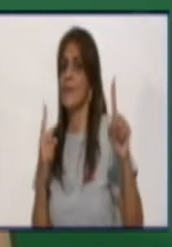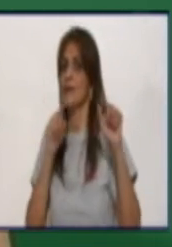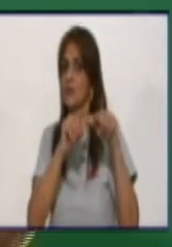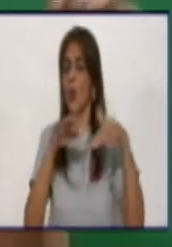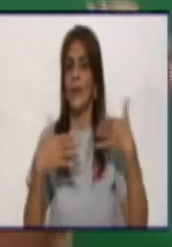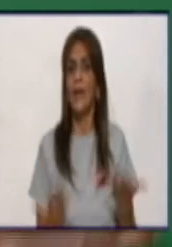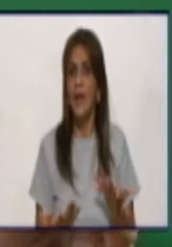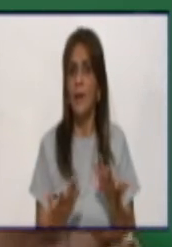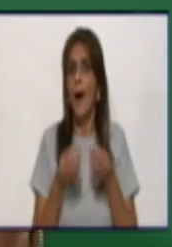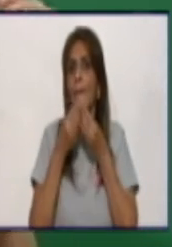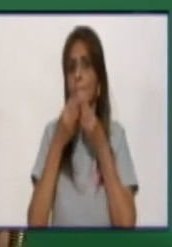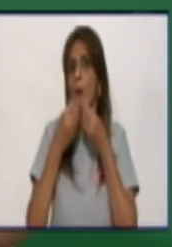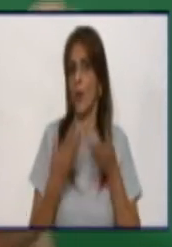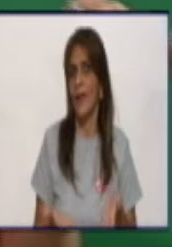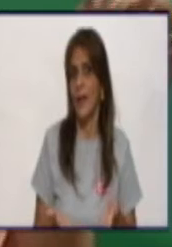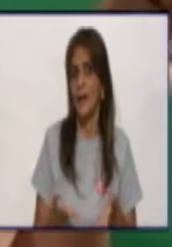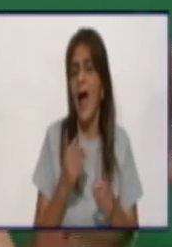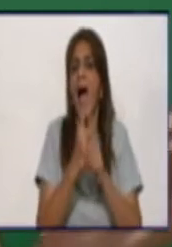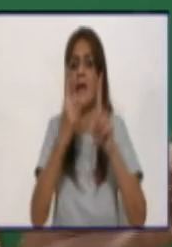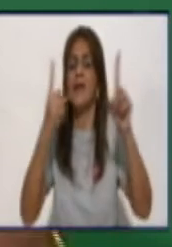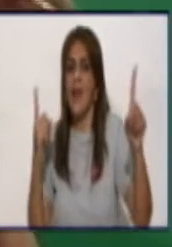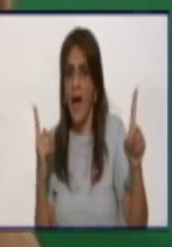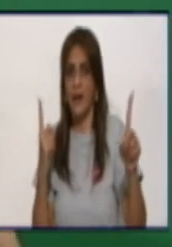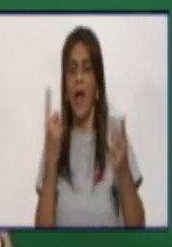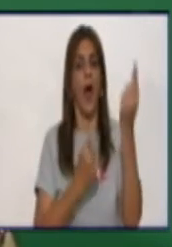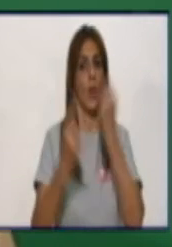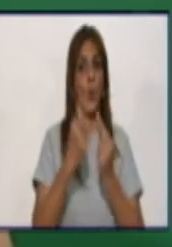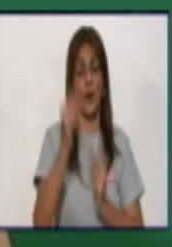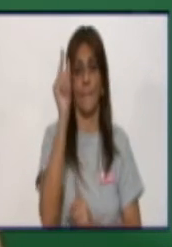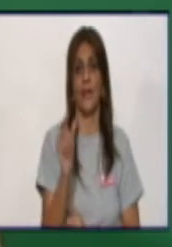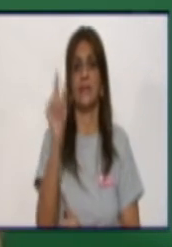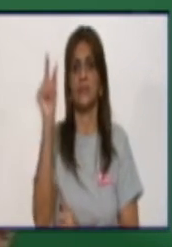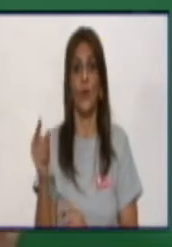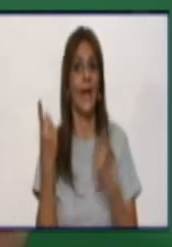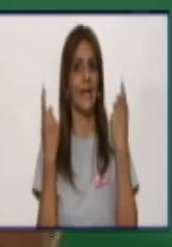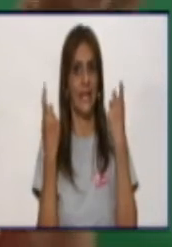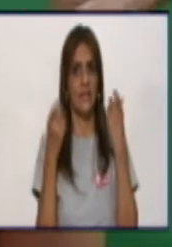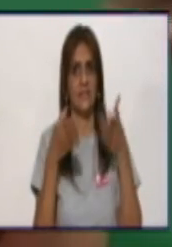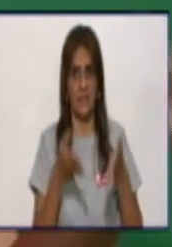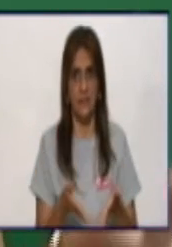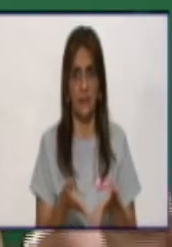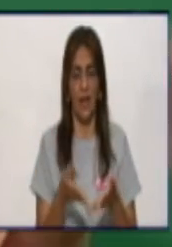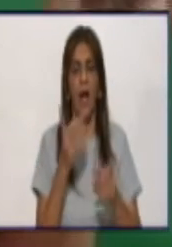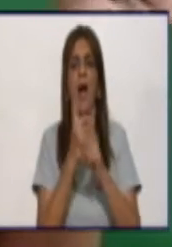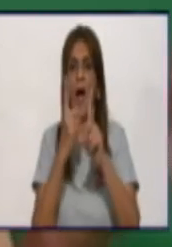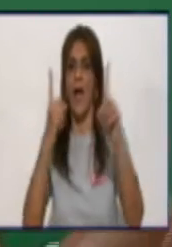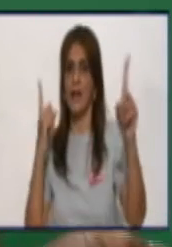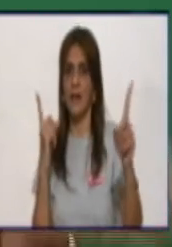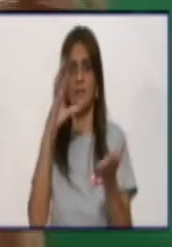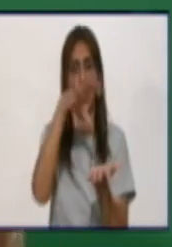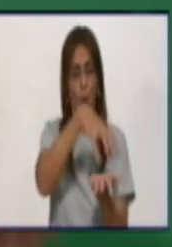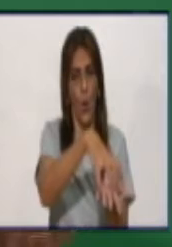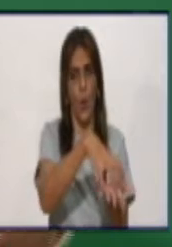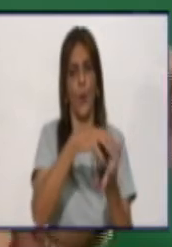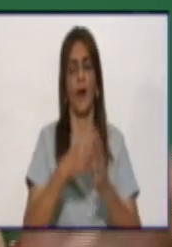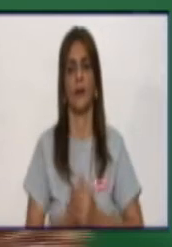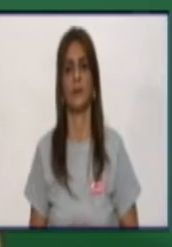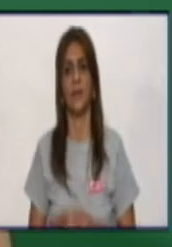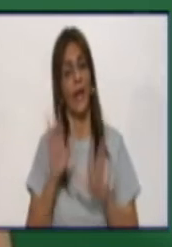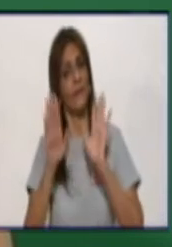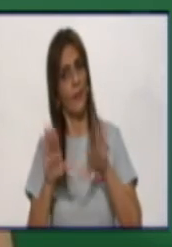provincia y que les permita aislar de manera oportuna aquel paciente catalogado como sospechoso o como